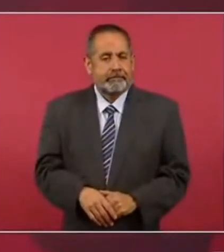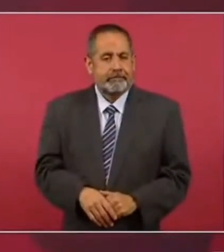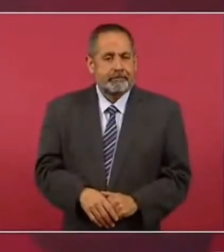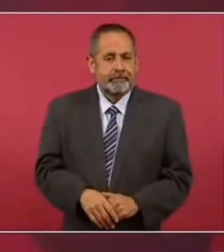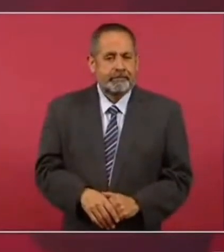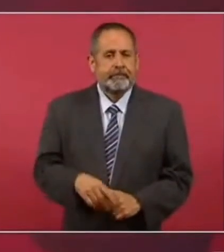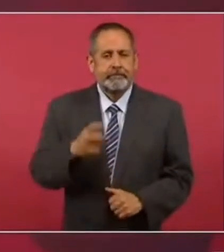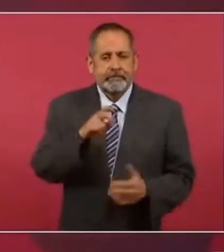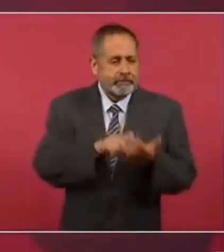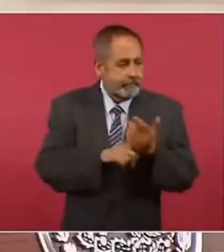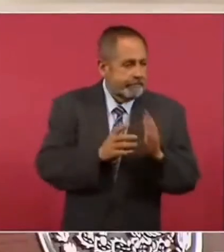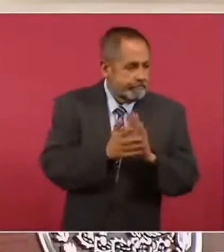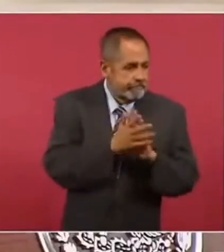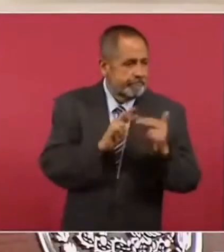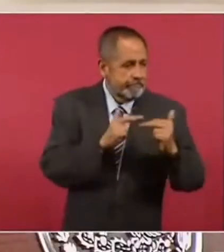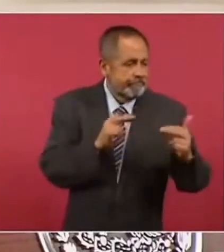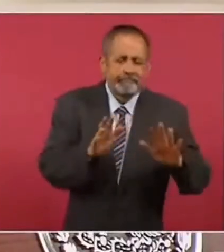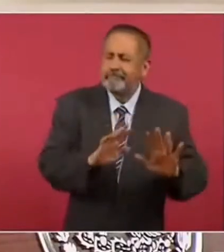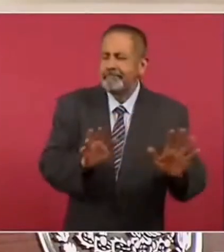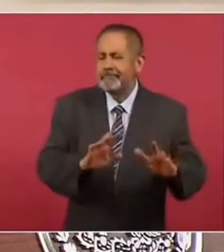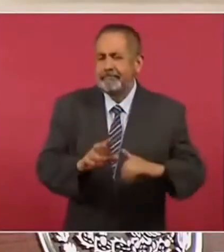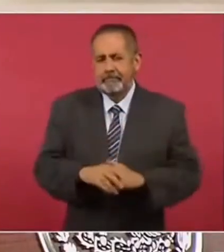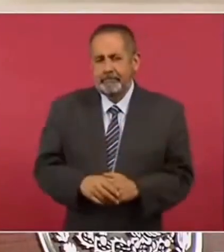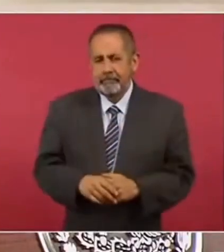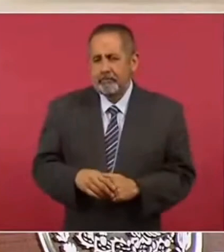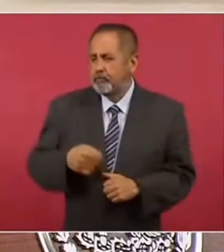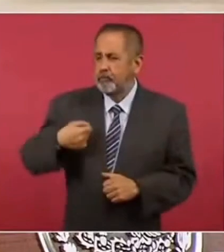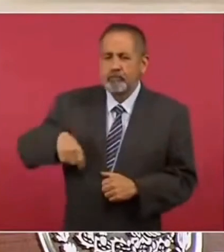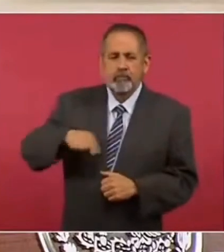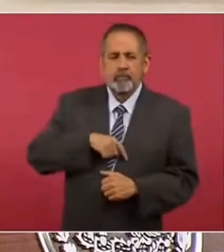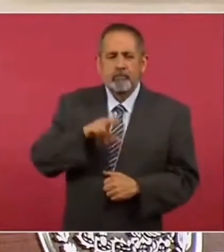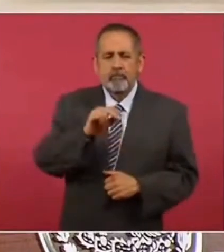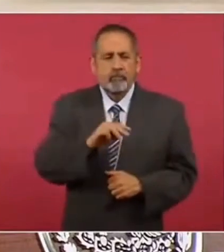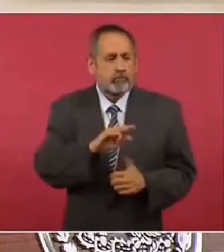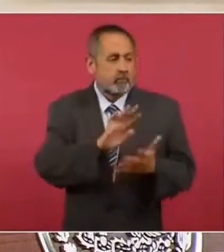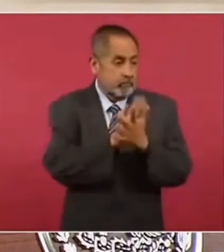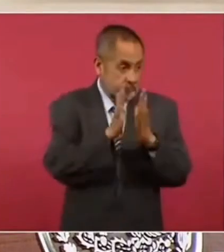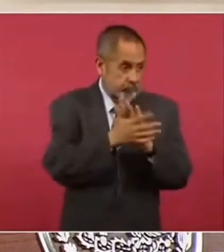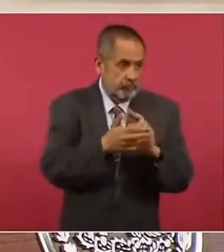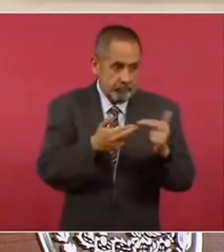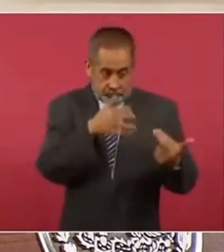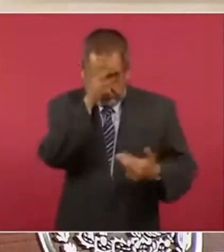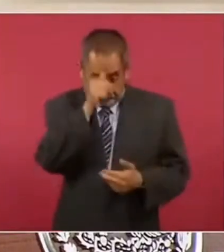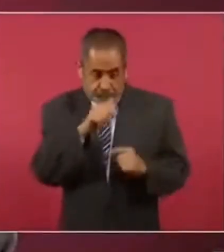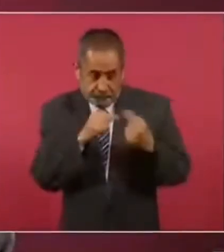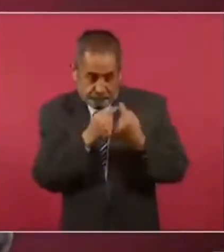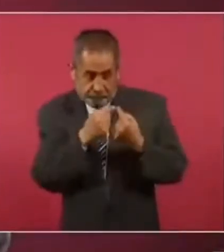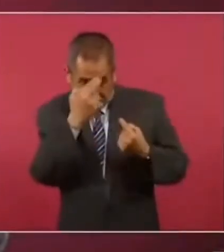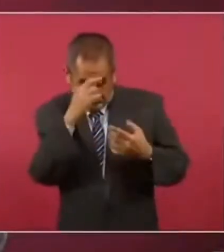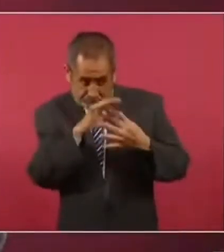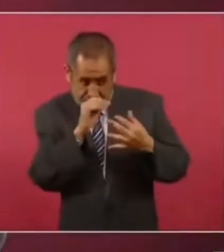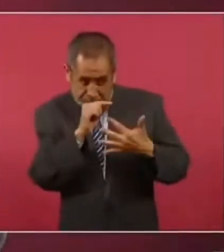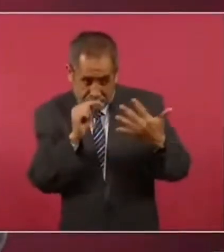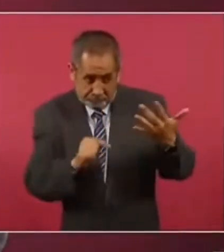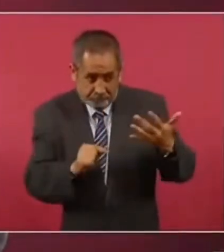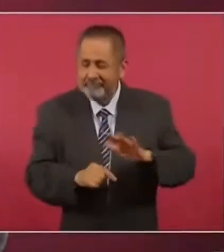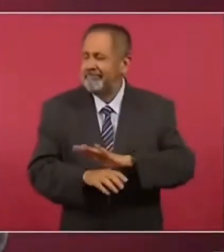ese tipo de relaciones. No establecemos relaciones de complicidad con nadie.